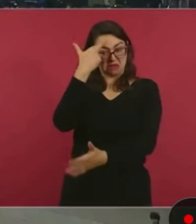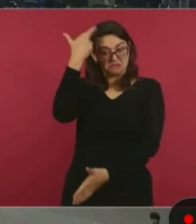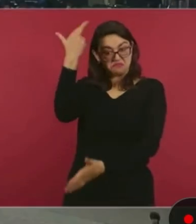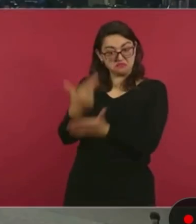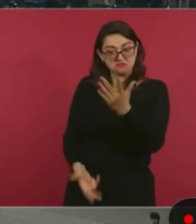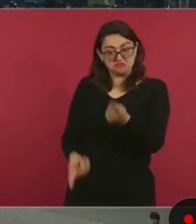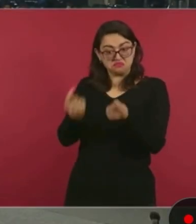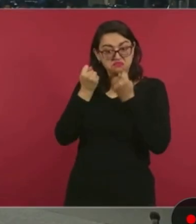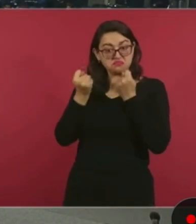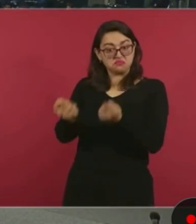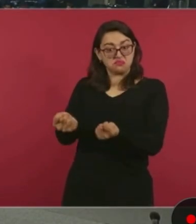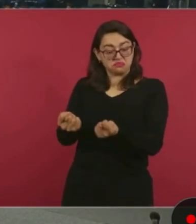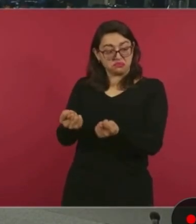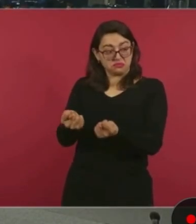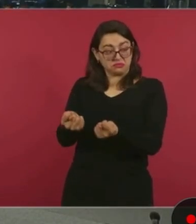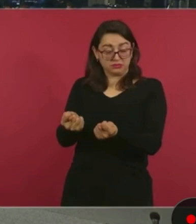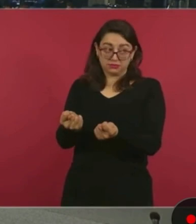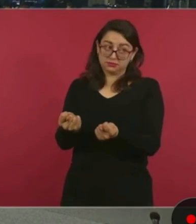muy